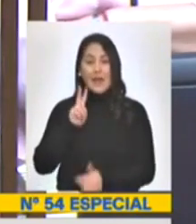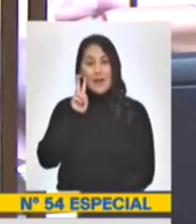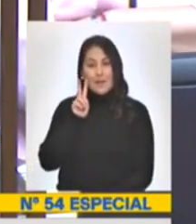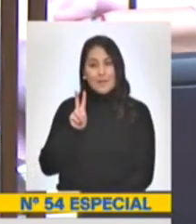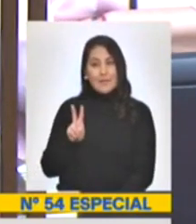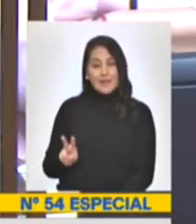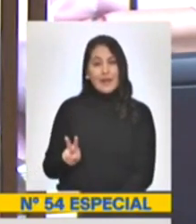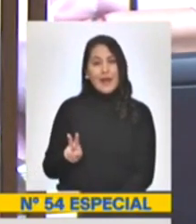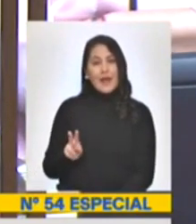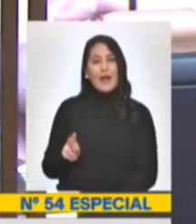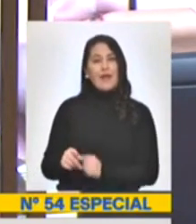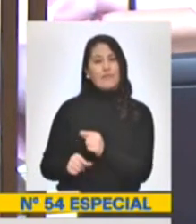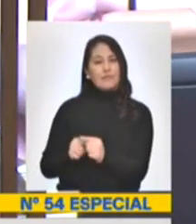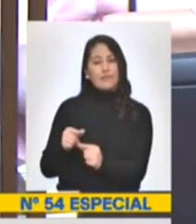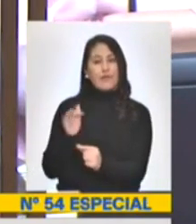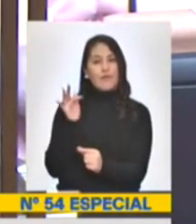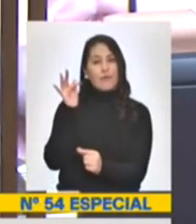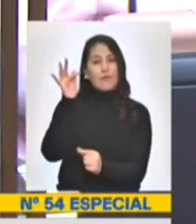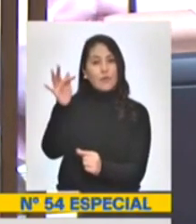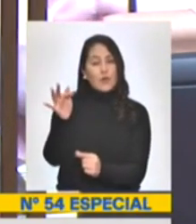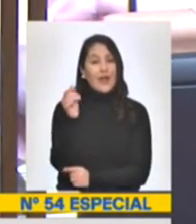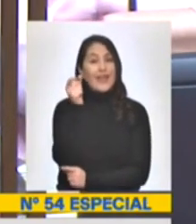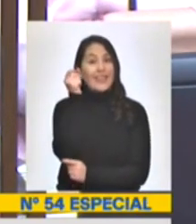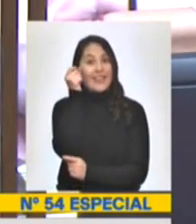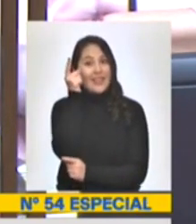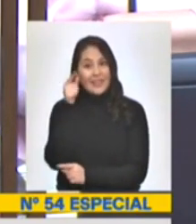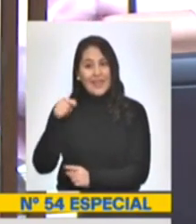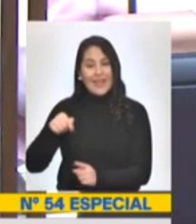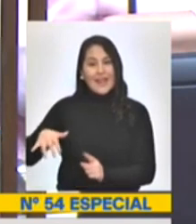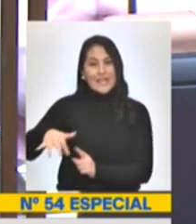progresista, entender estos fenómenos,